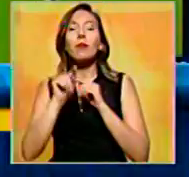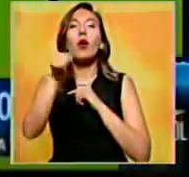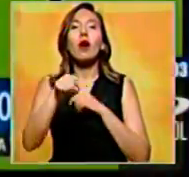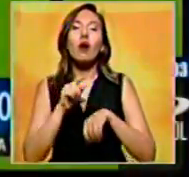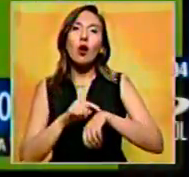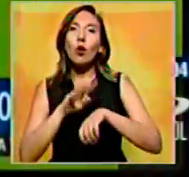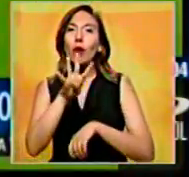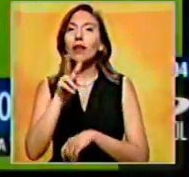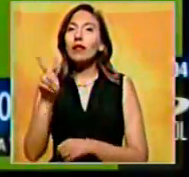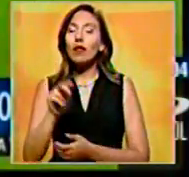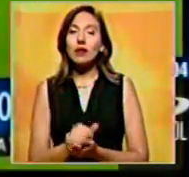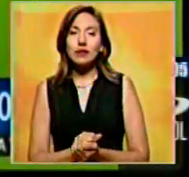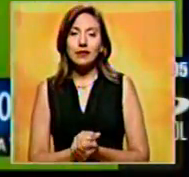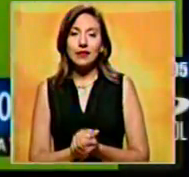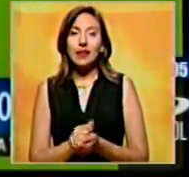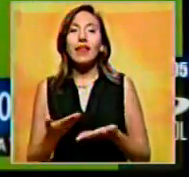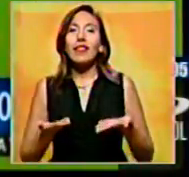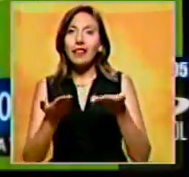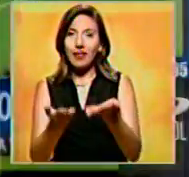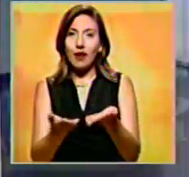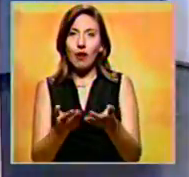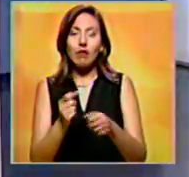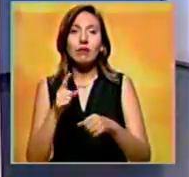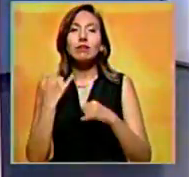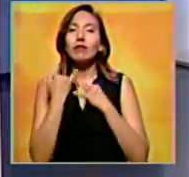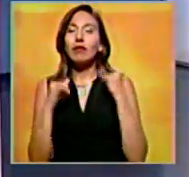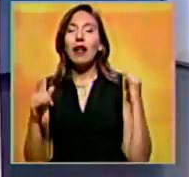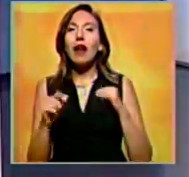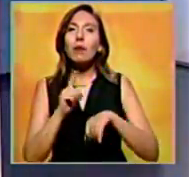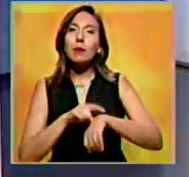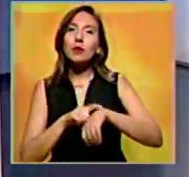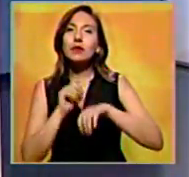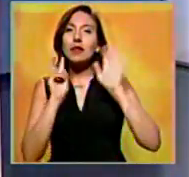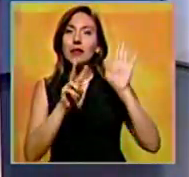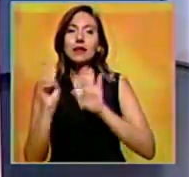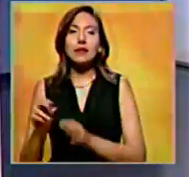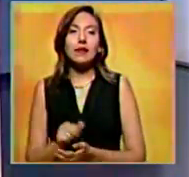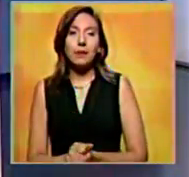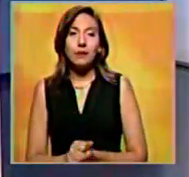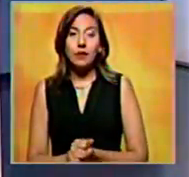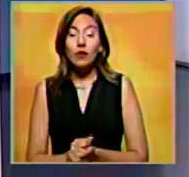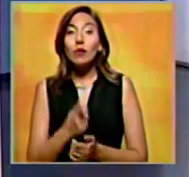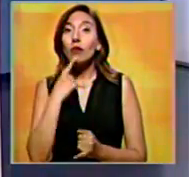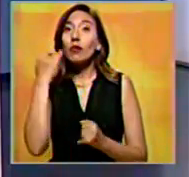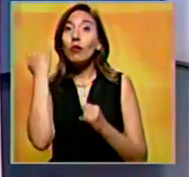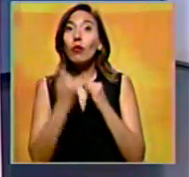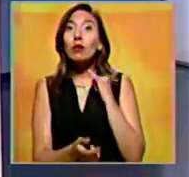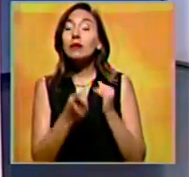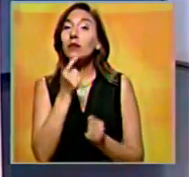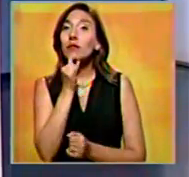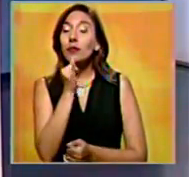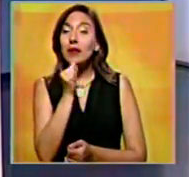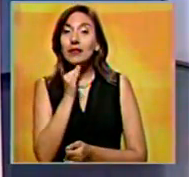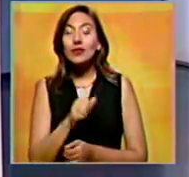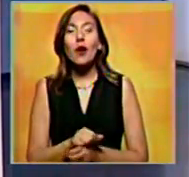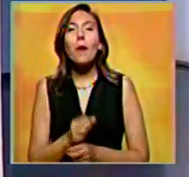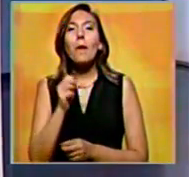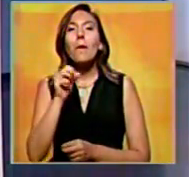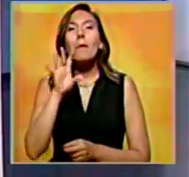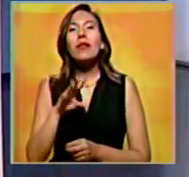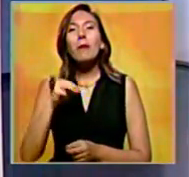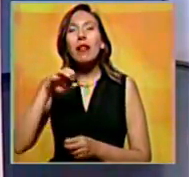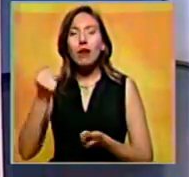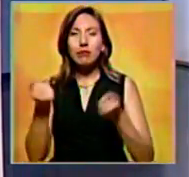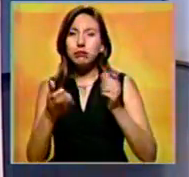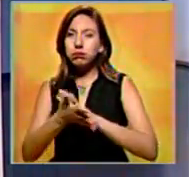la victoria a los 77. Cerramos con una nota de motores porque ya se confirmó, Pastor Maldonado estará al frente de un Lotus para